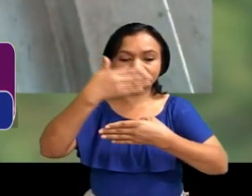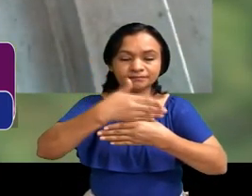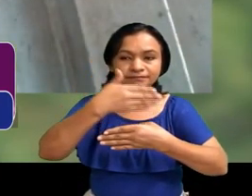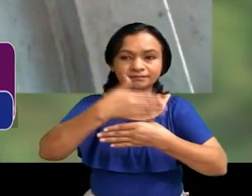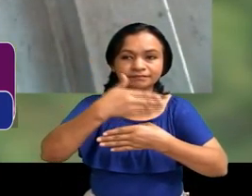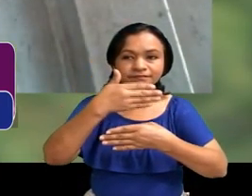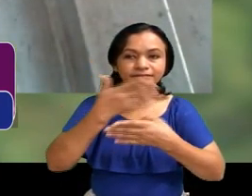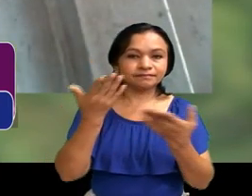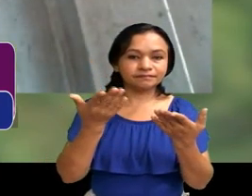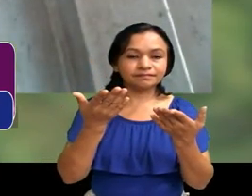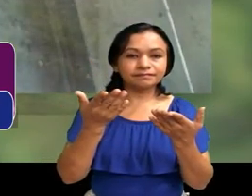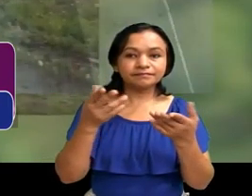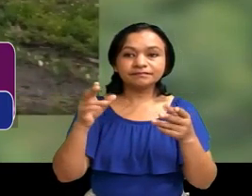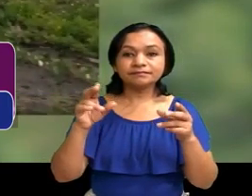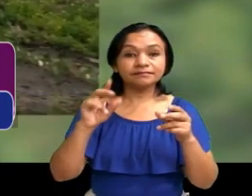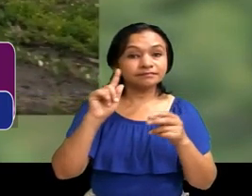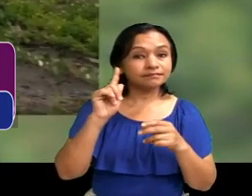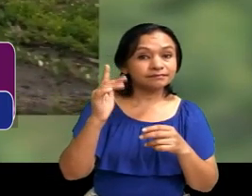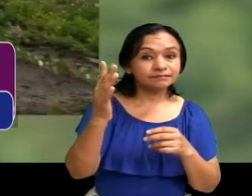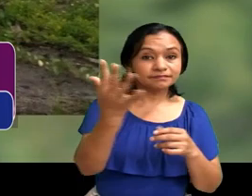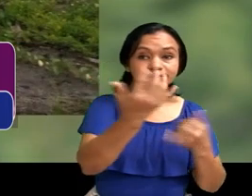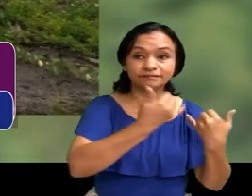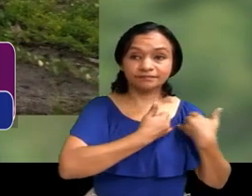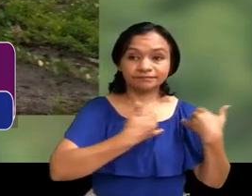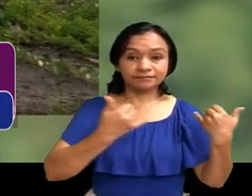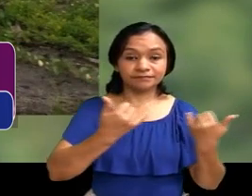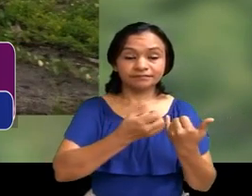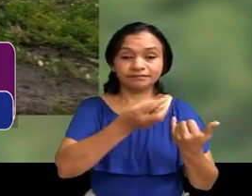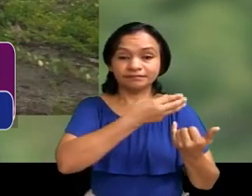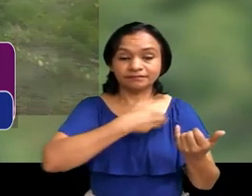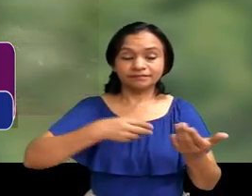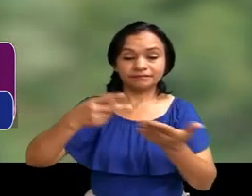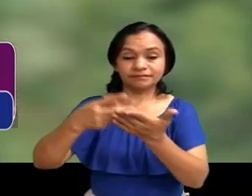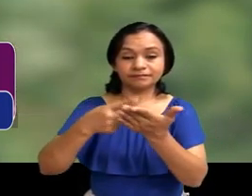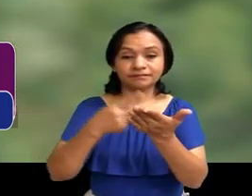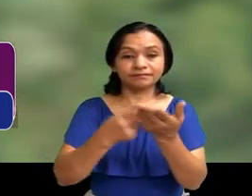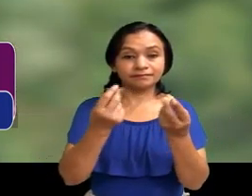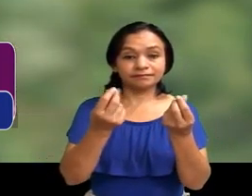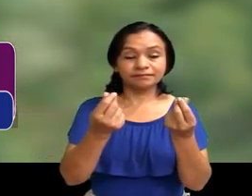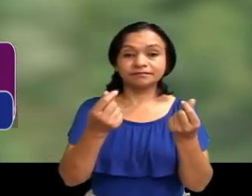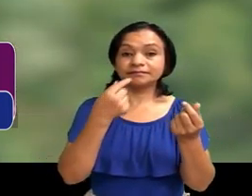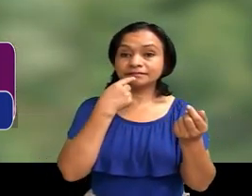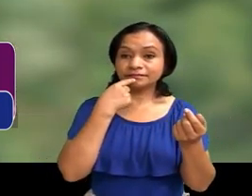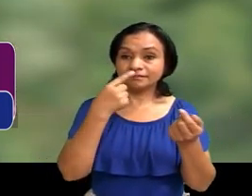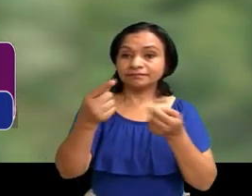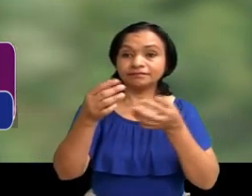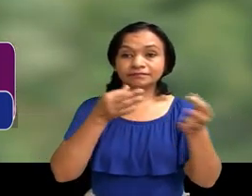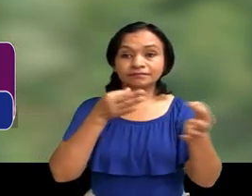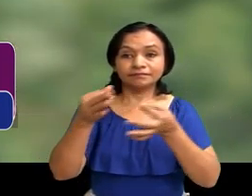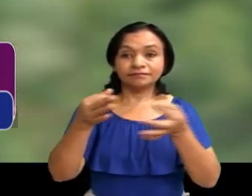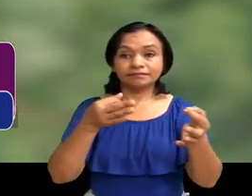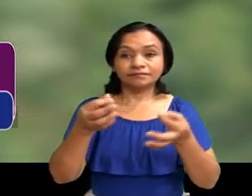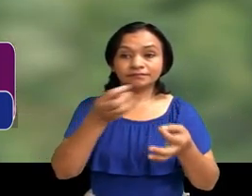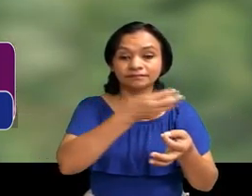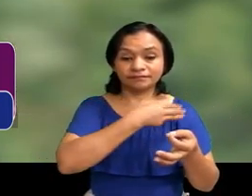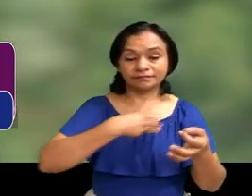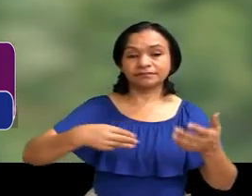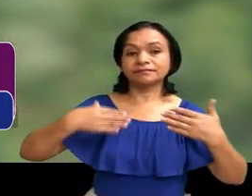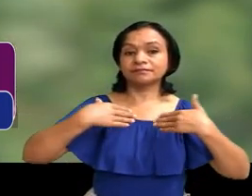voy, ¿no? Agradecido. Entonces, todas las instituciones, ¿verdad? El Ministerio de Hacienda, y le dimos mucho énfasis al Ministerio de